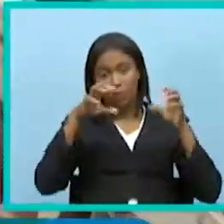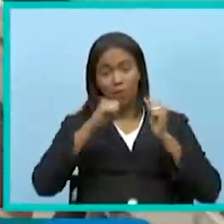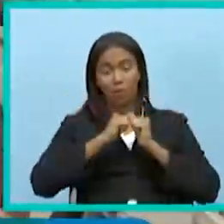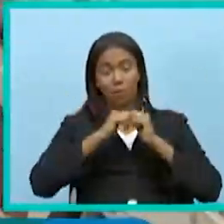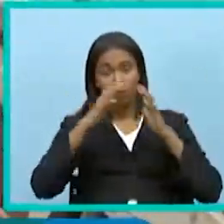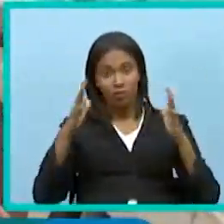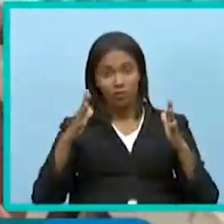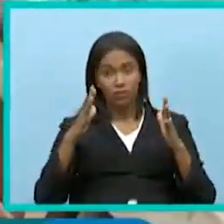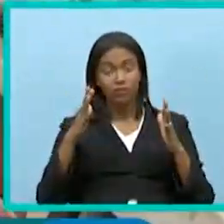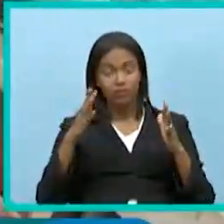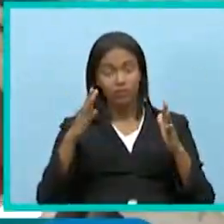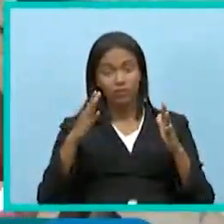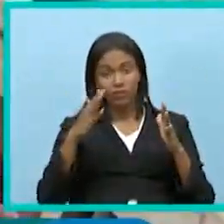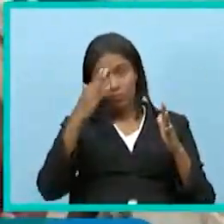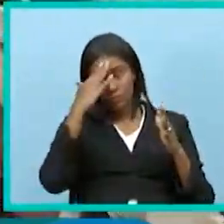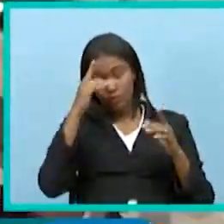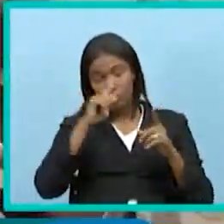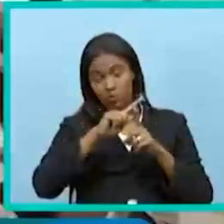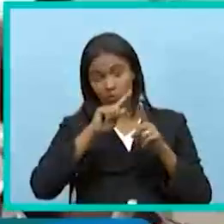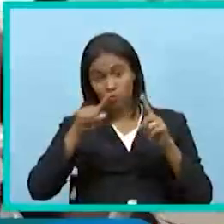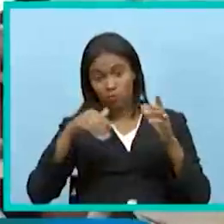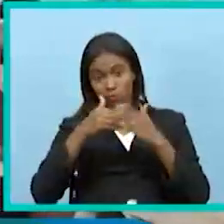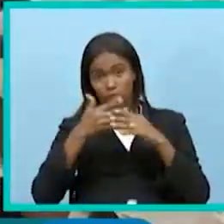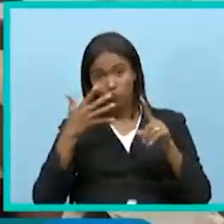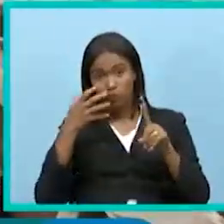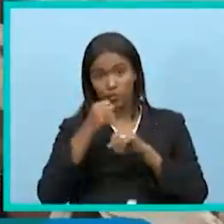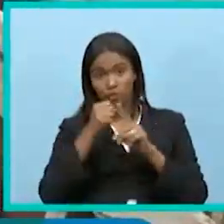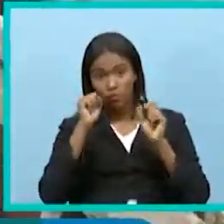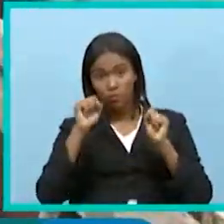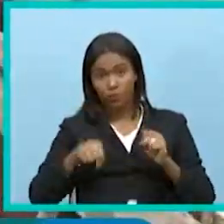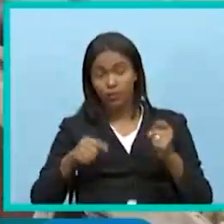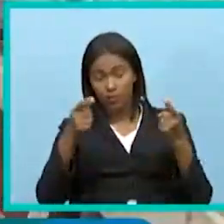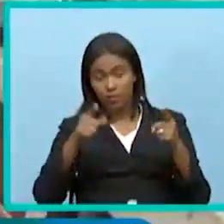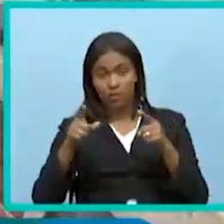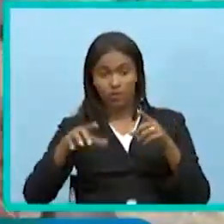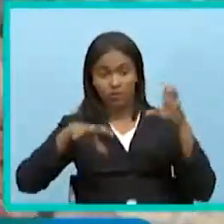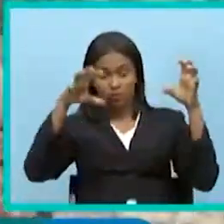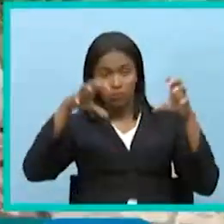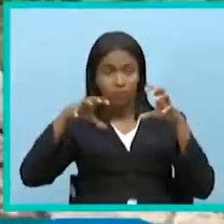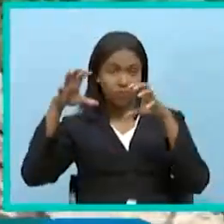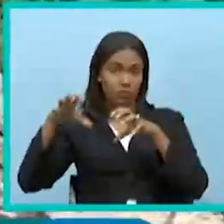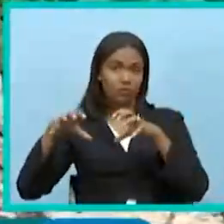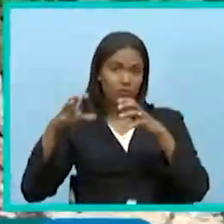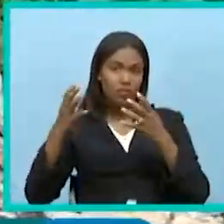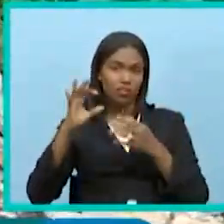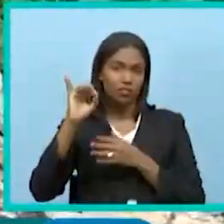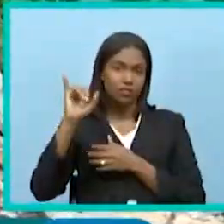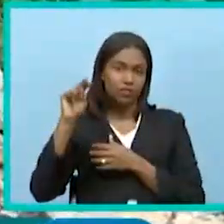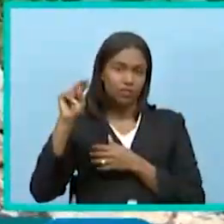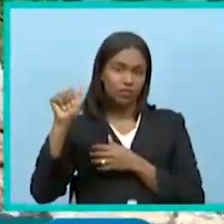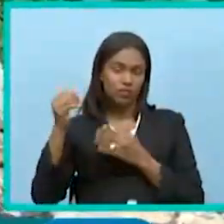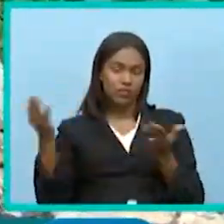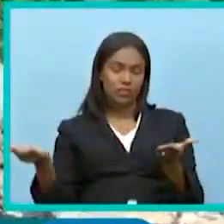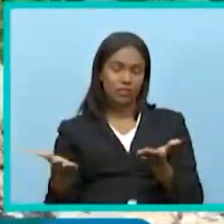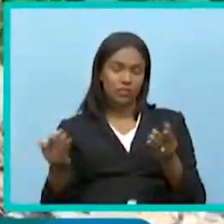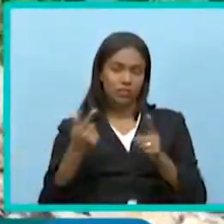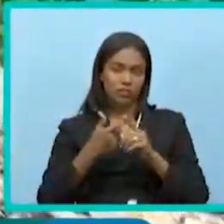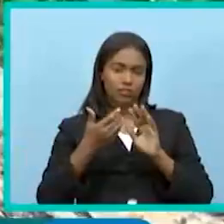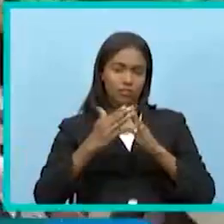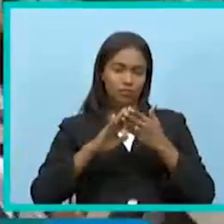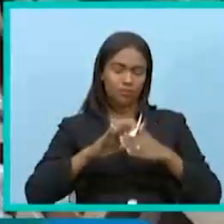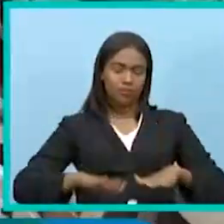bastante por los efectos que pueda traer la tormenta tropical Fiona aquí en este